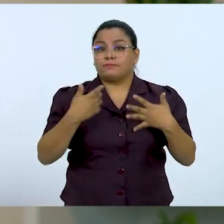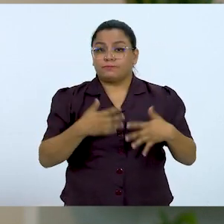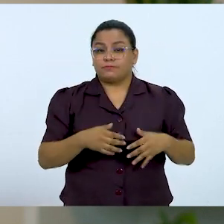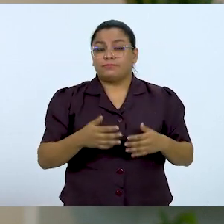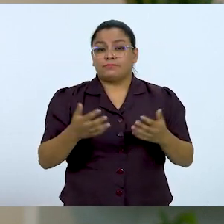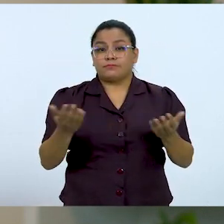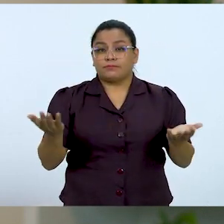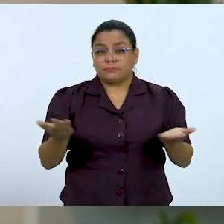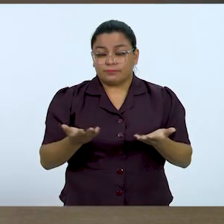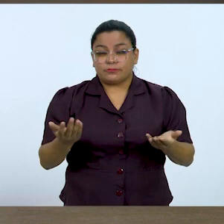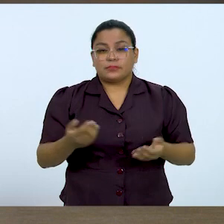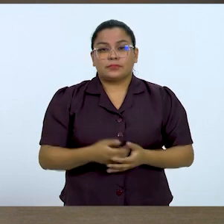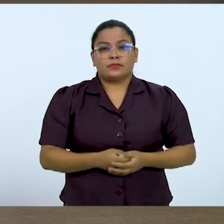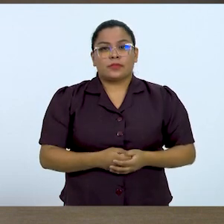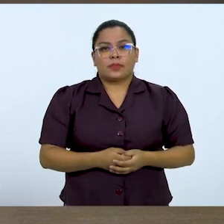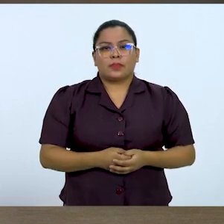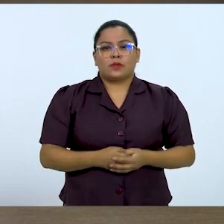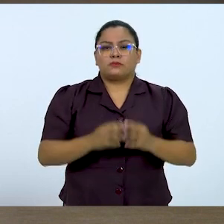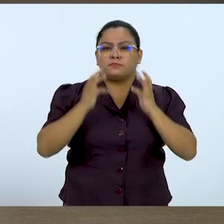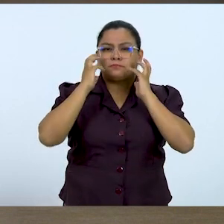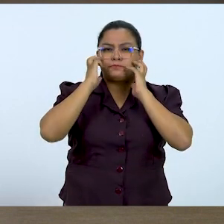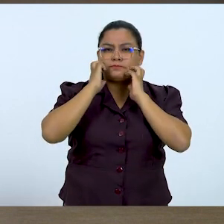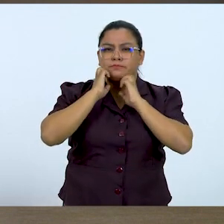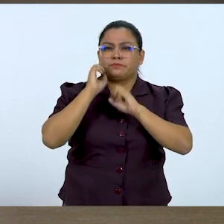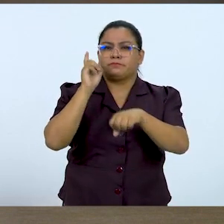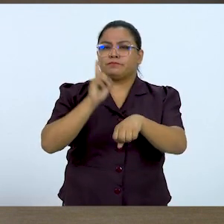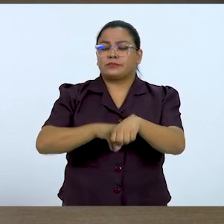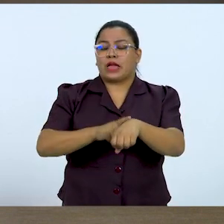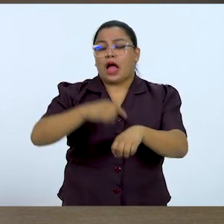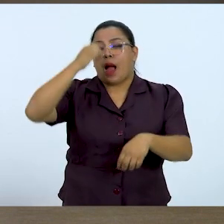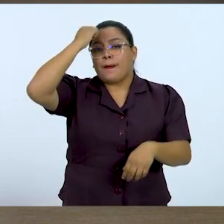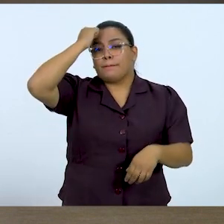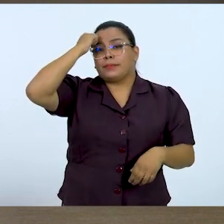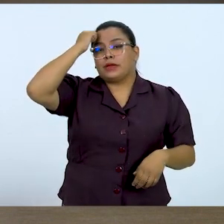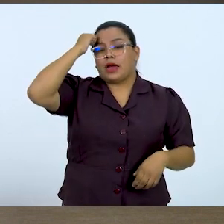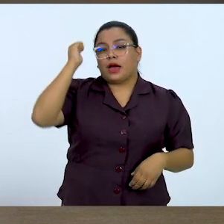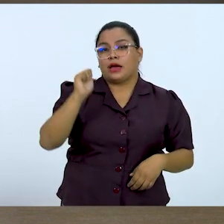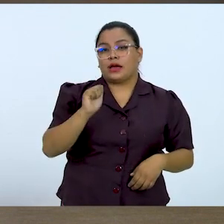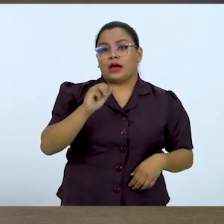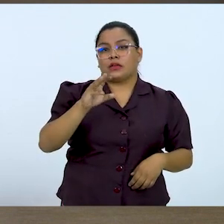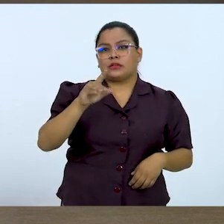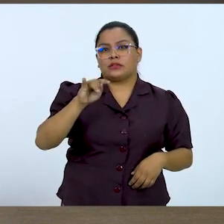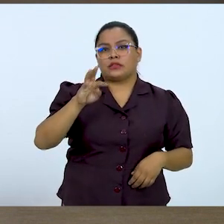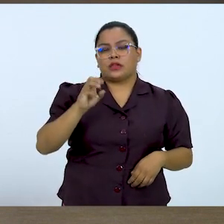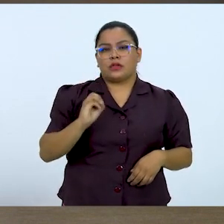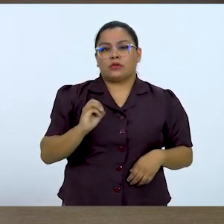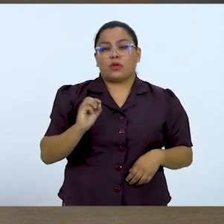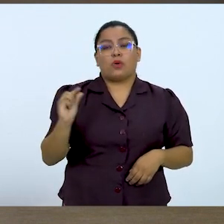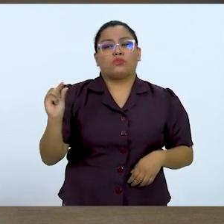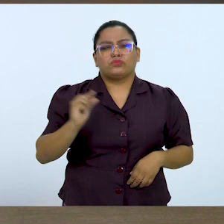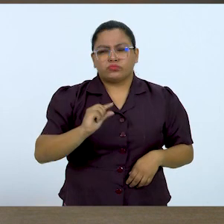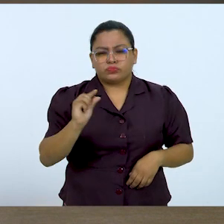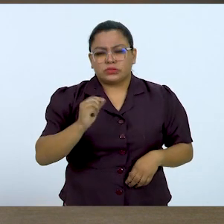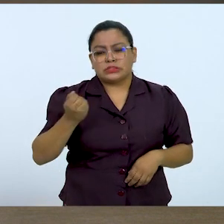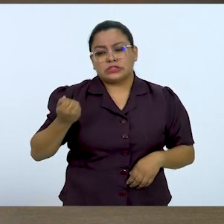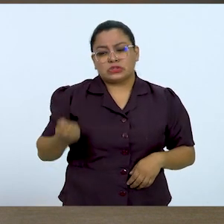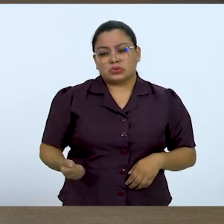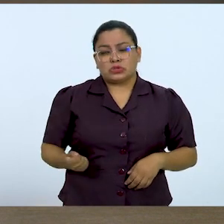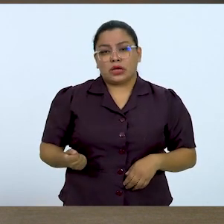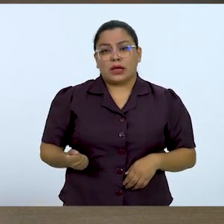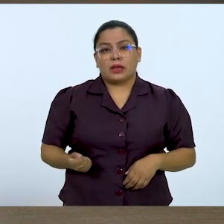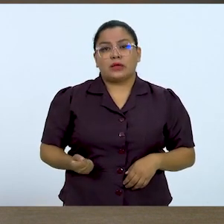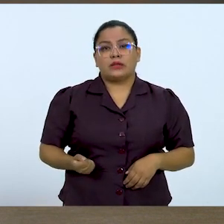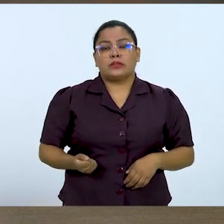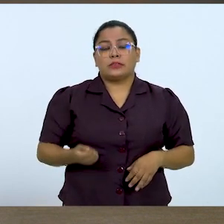resolver. Cuando garantiza el tiempo de aprendizaje activo, es decir, que permite al